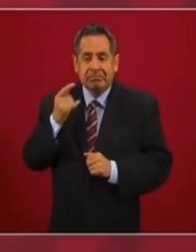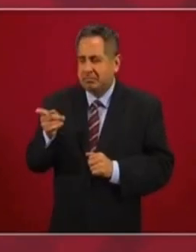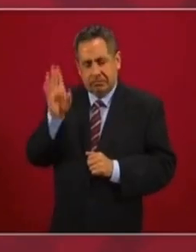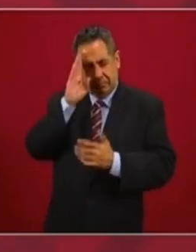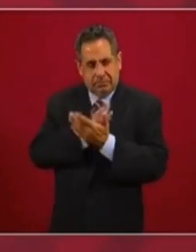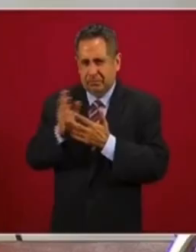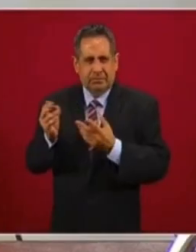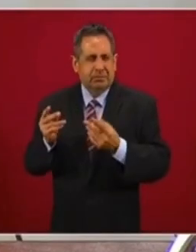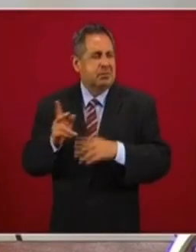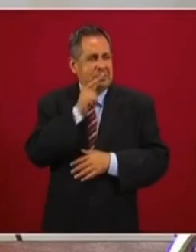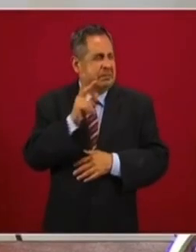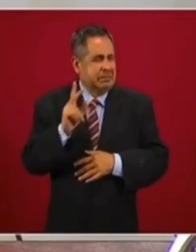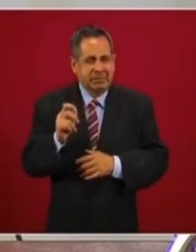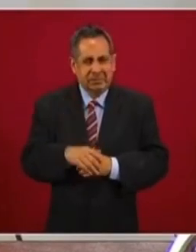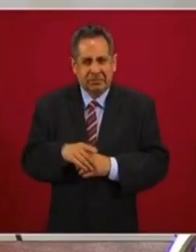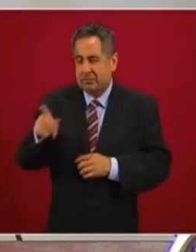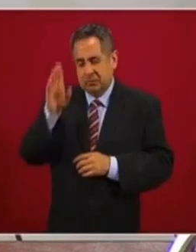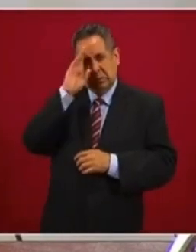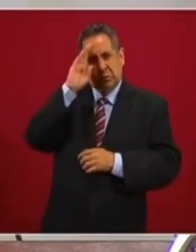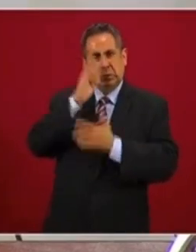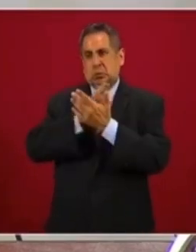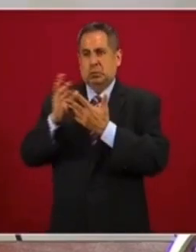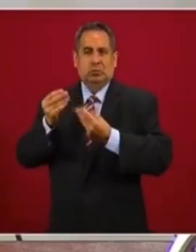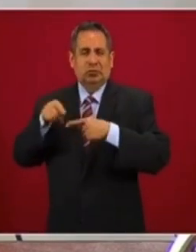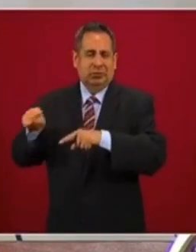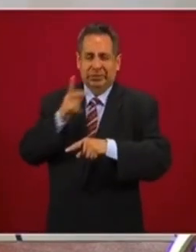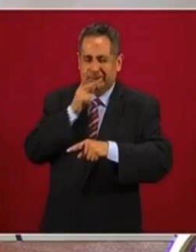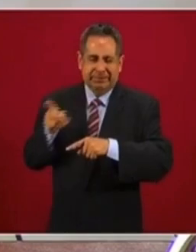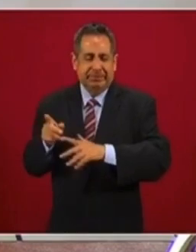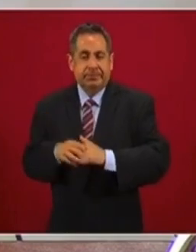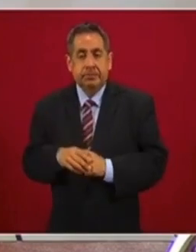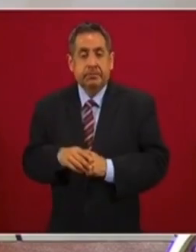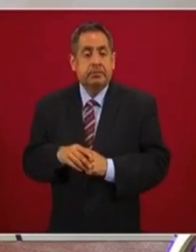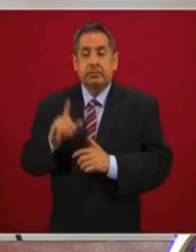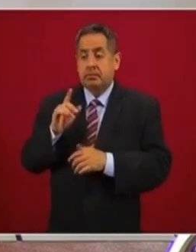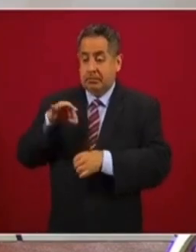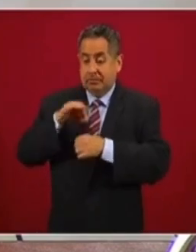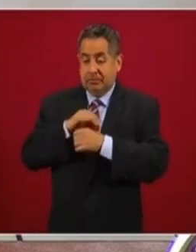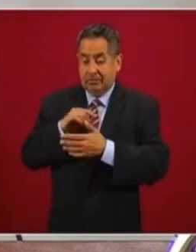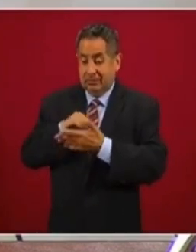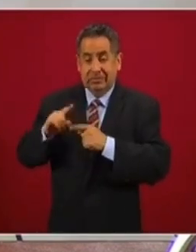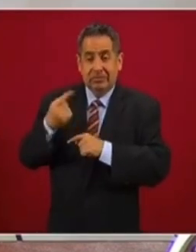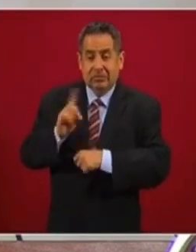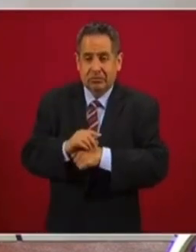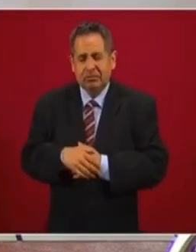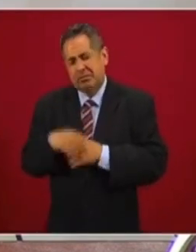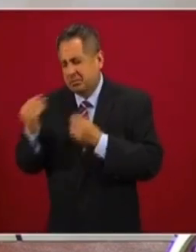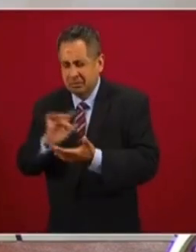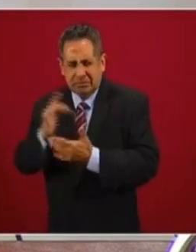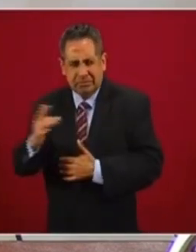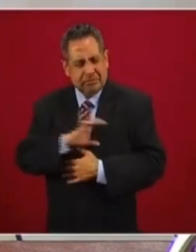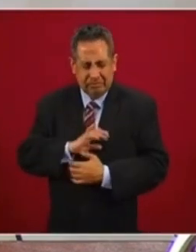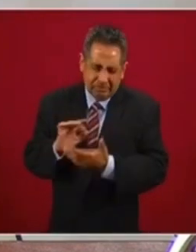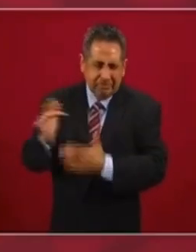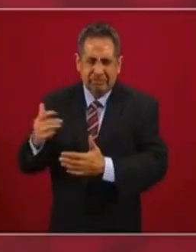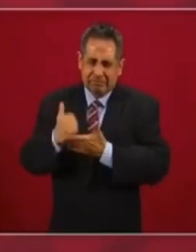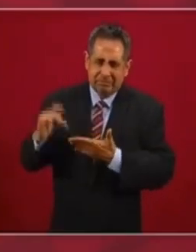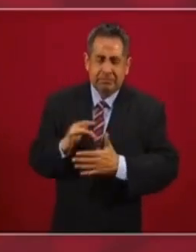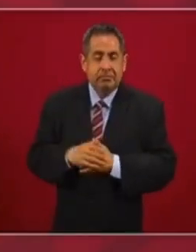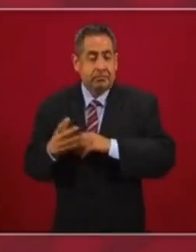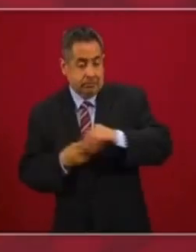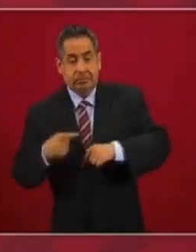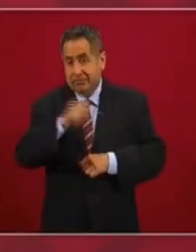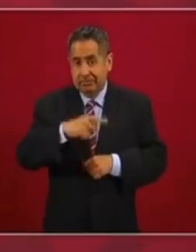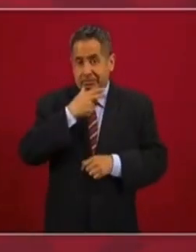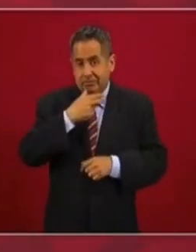Te pasaste, se utilizó una palabra, te sobregiraste al día siguiente de la elección. Muchas gracias. Y el otro señor